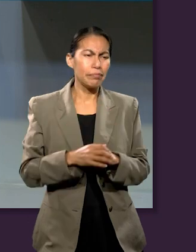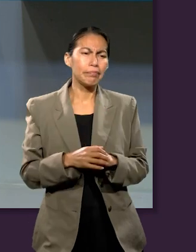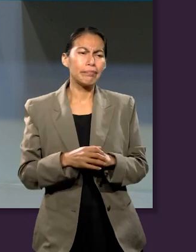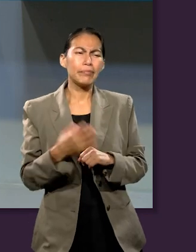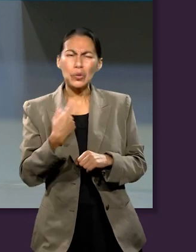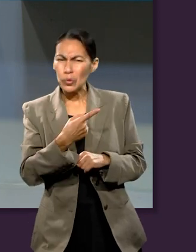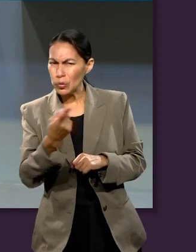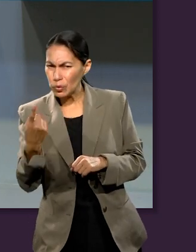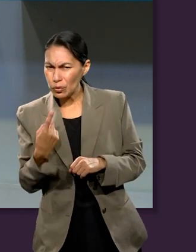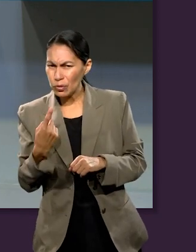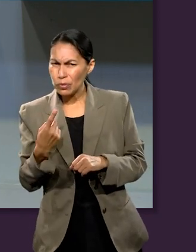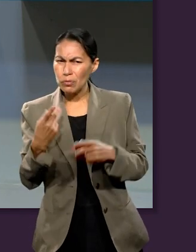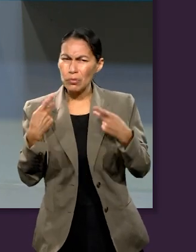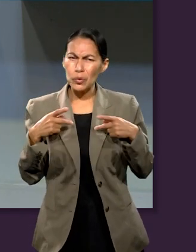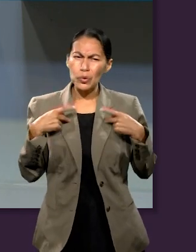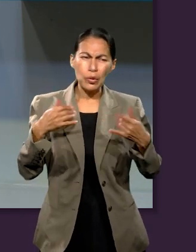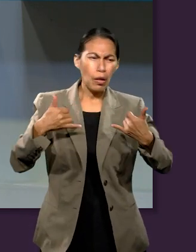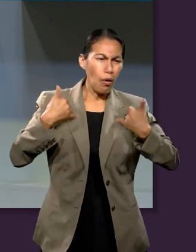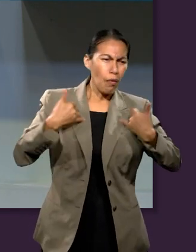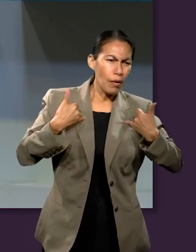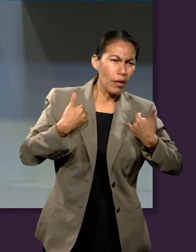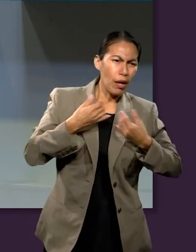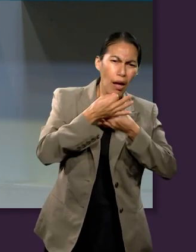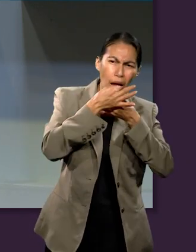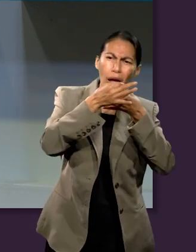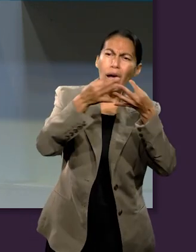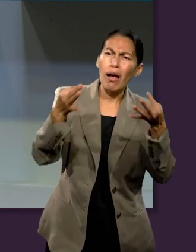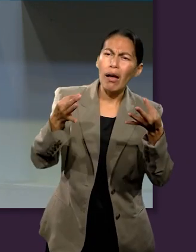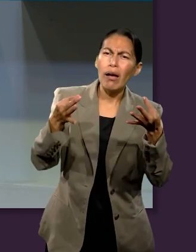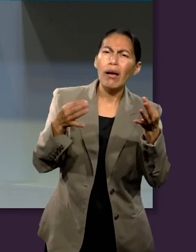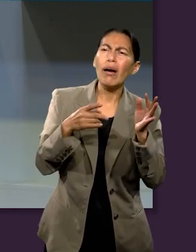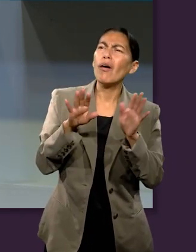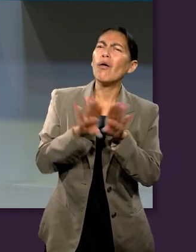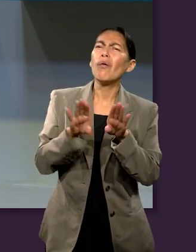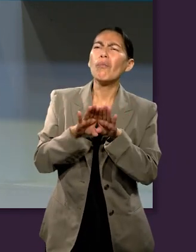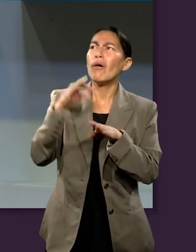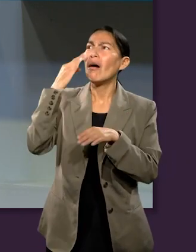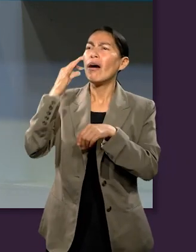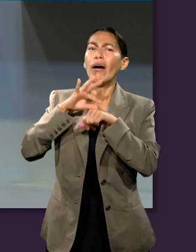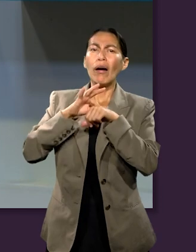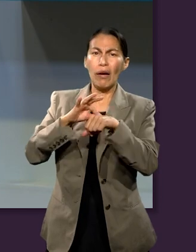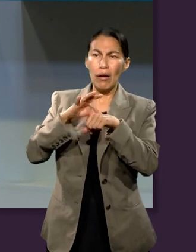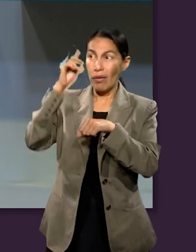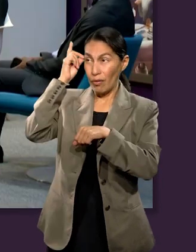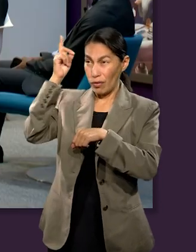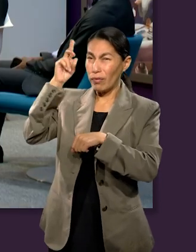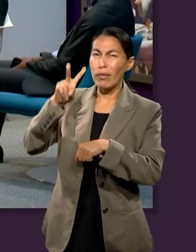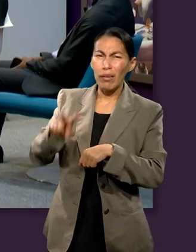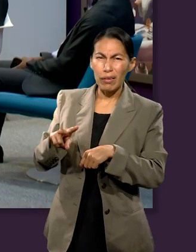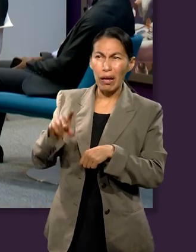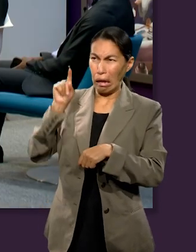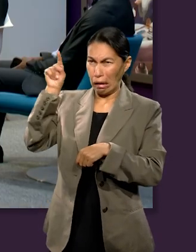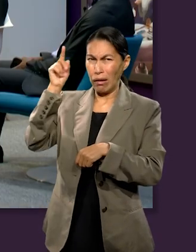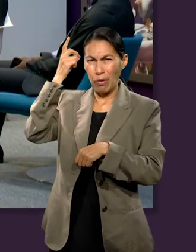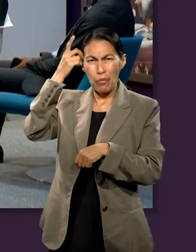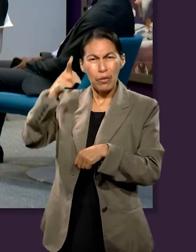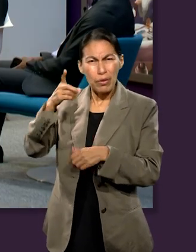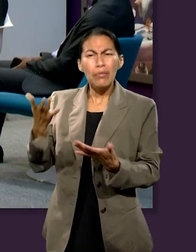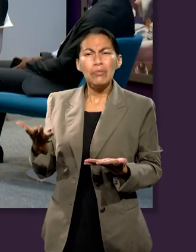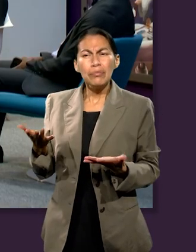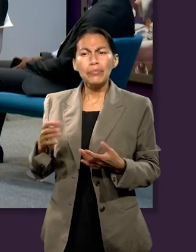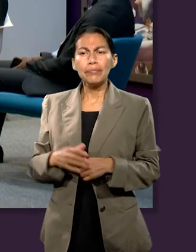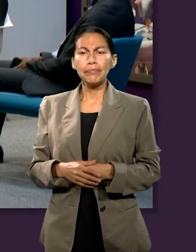Cómo podemos compartir con los jóvenes el testimonio de que Dios es un Dios real que es el dueño de todo